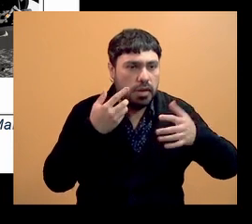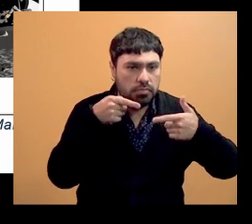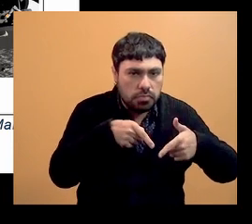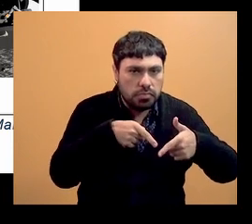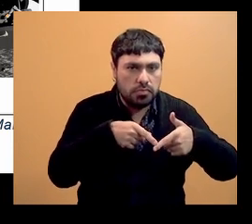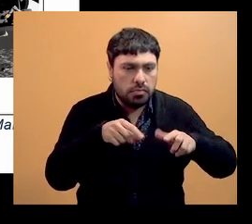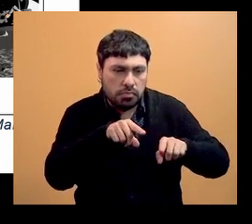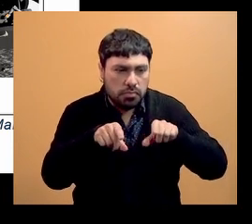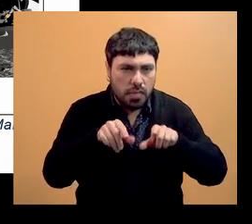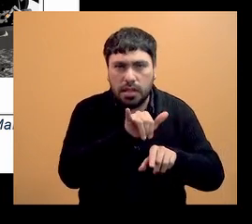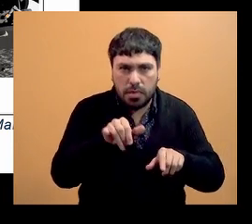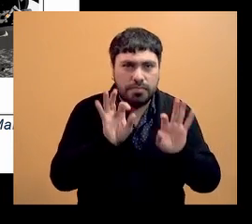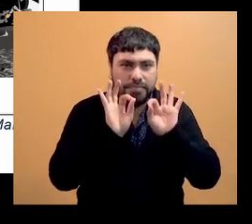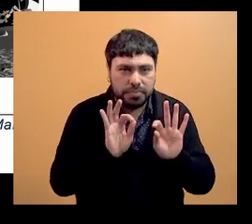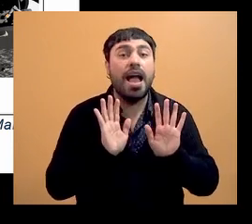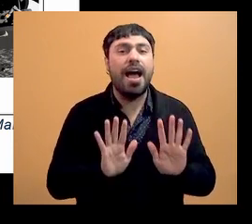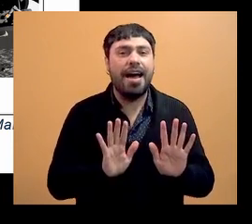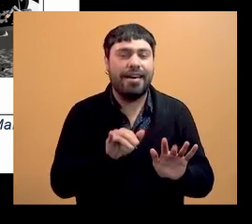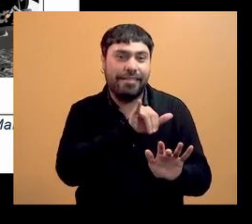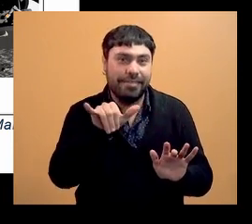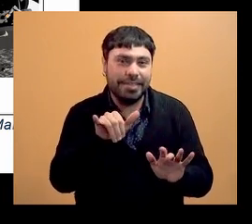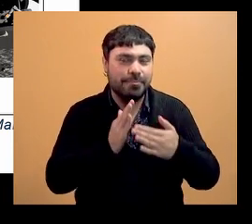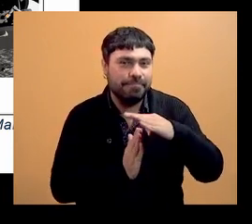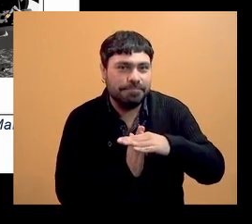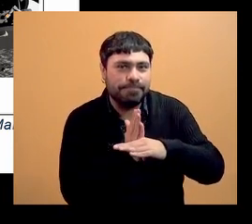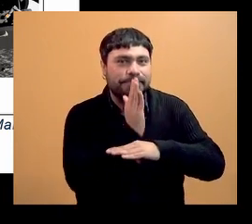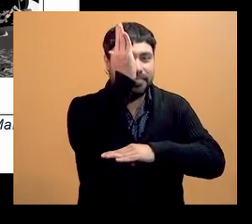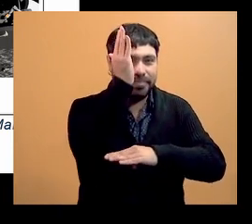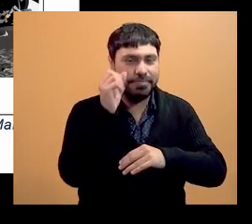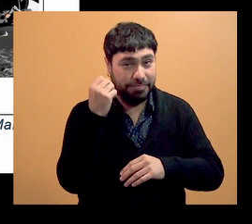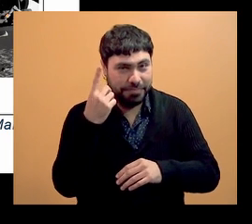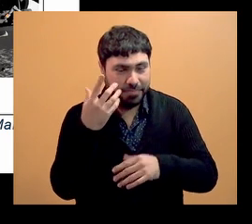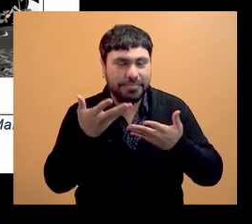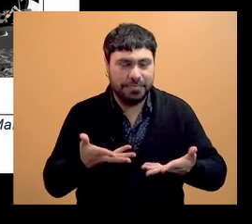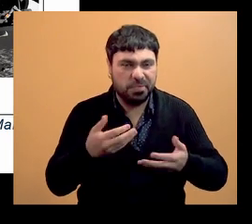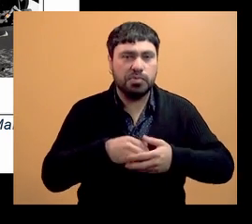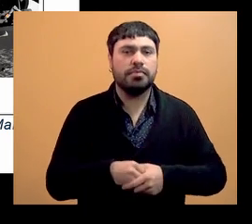su segundo satélite de este tipo que está especialmente diseñado